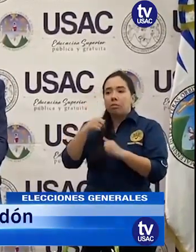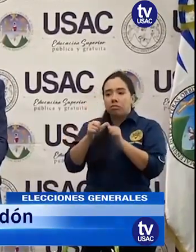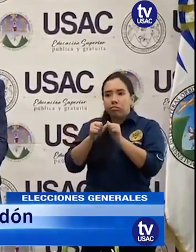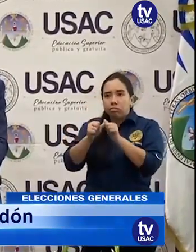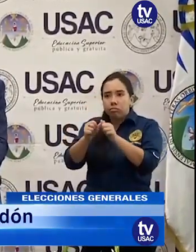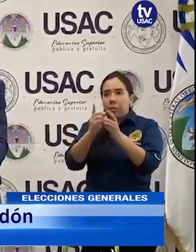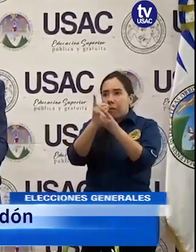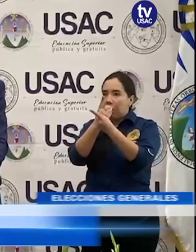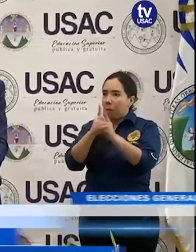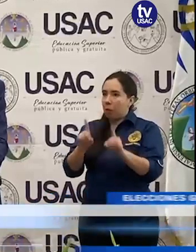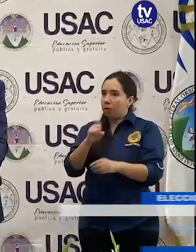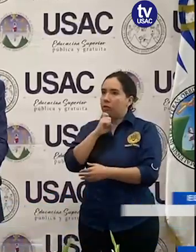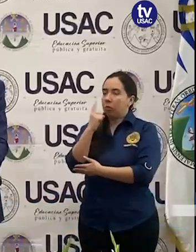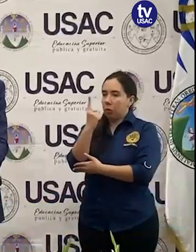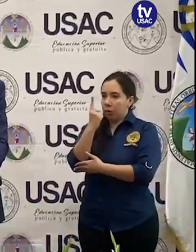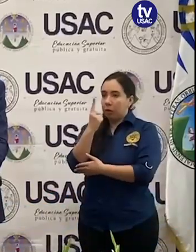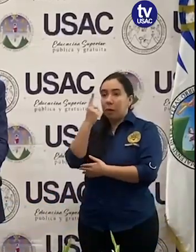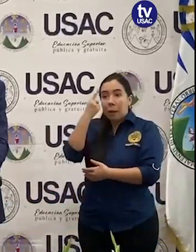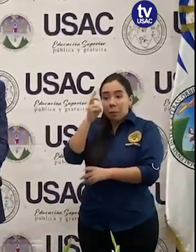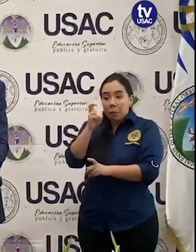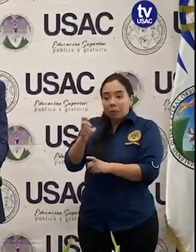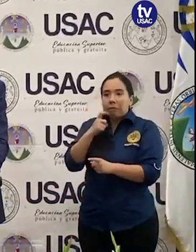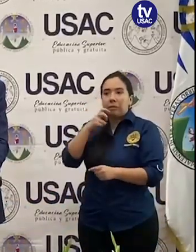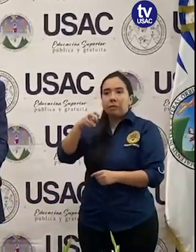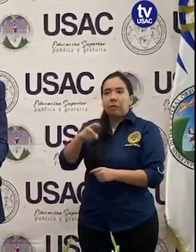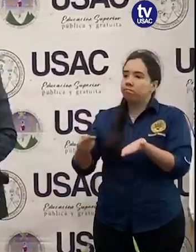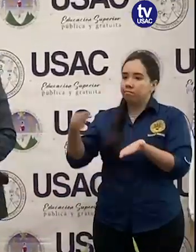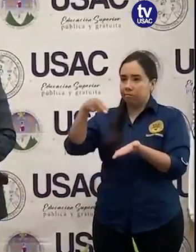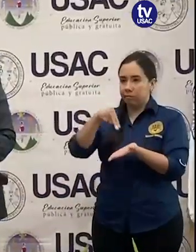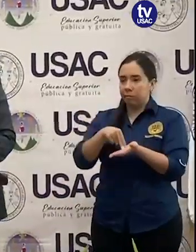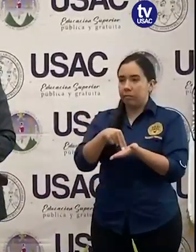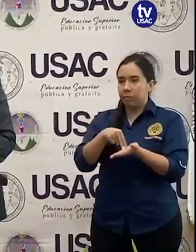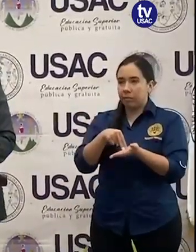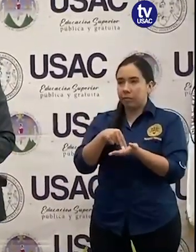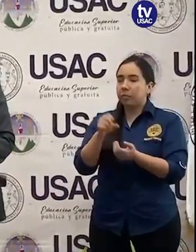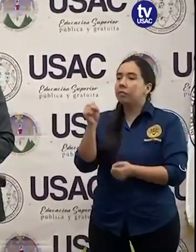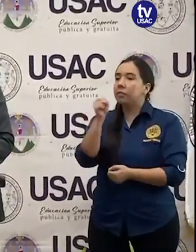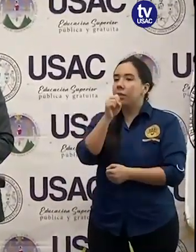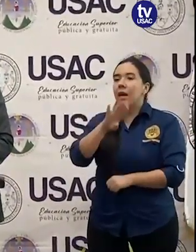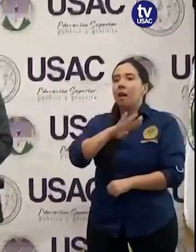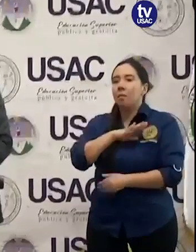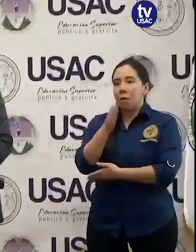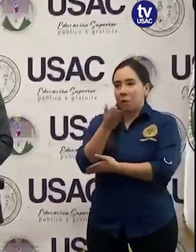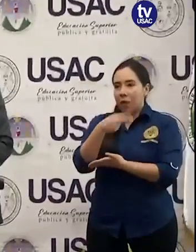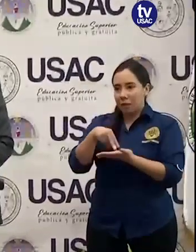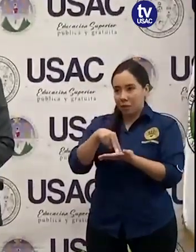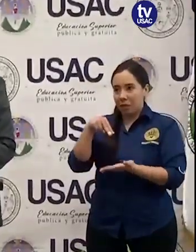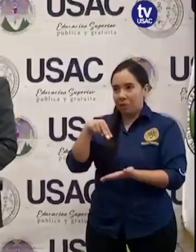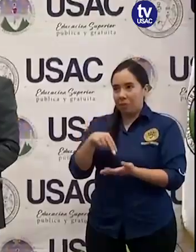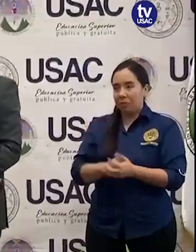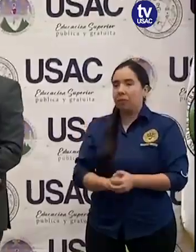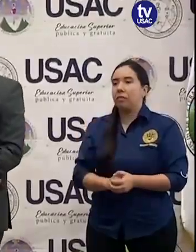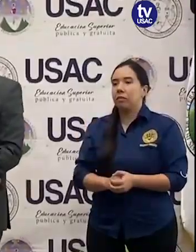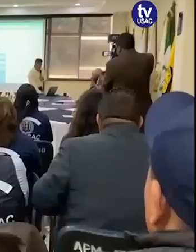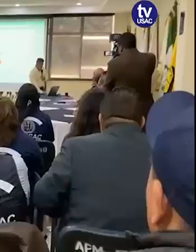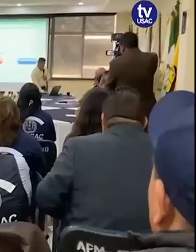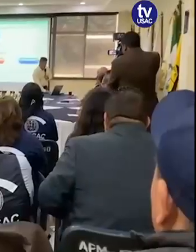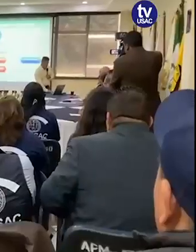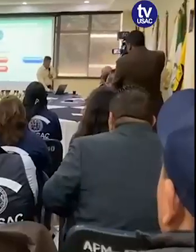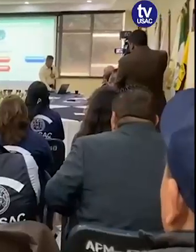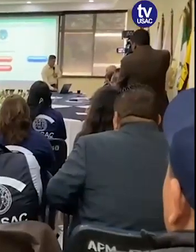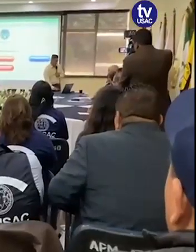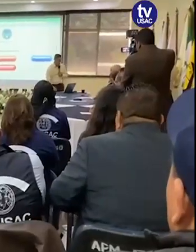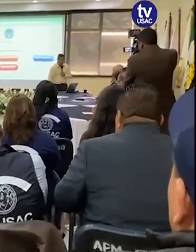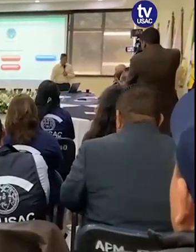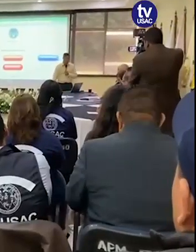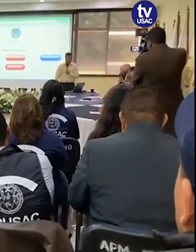continua democracia. Para ello es necesario participación ciudadana, tanto dentro del proceso electoral como cumplir con el